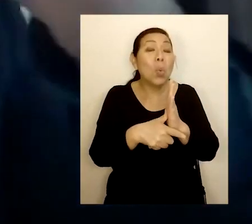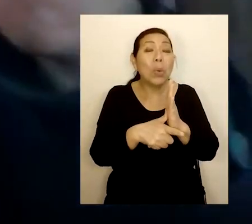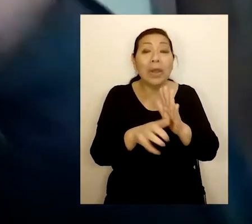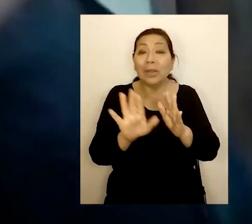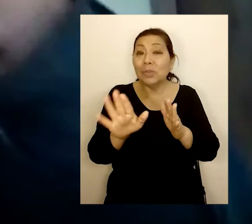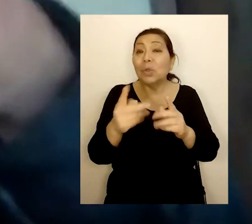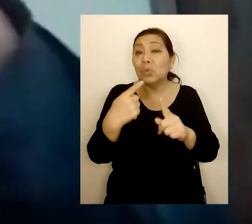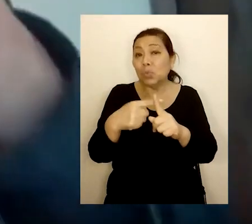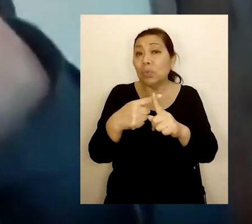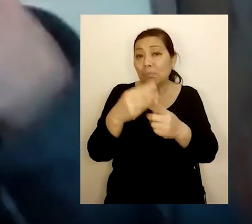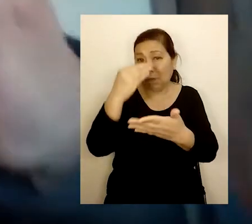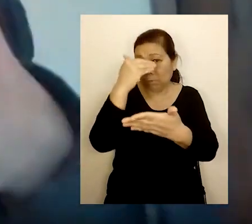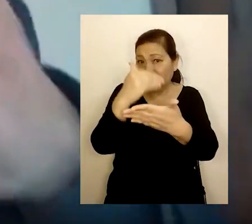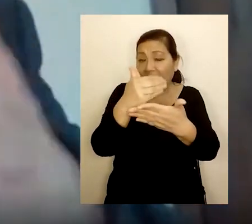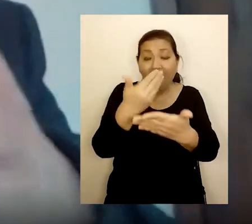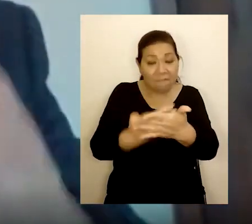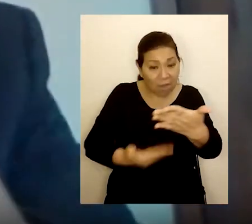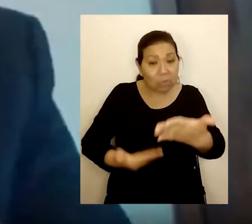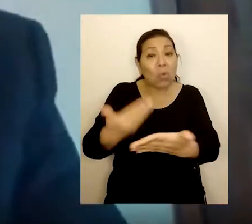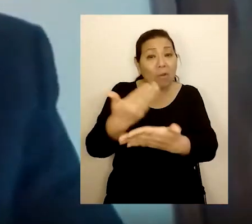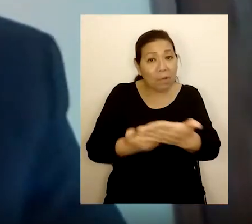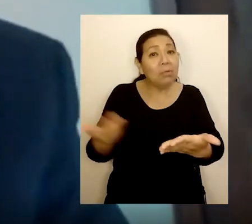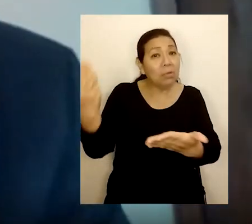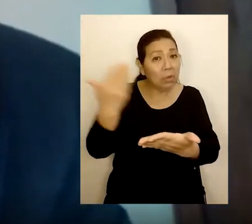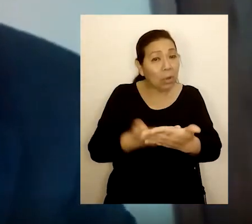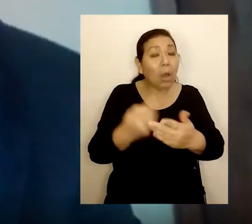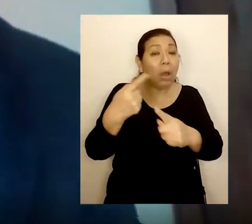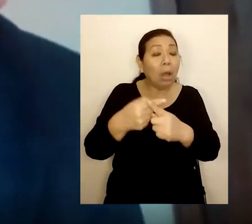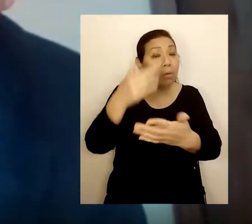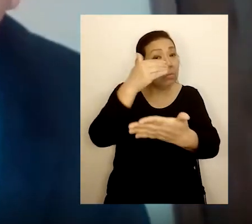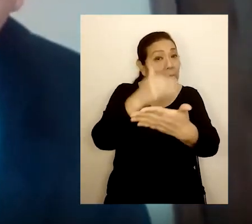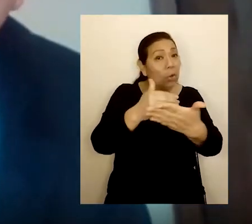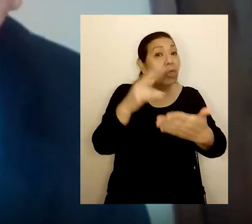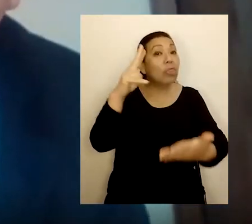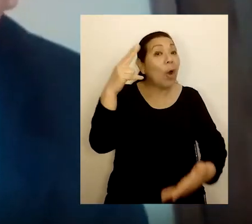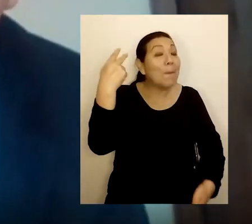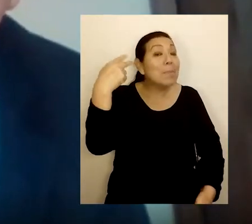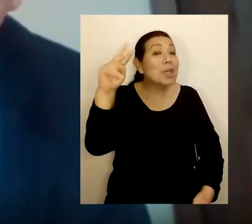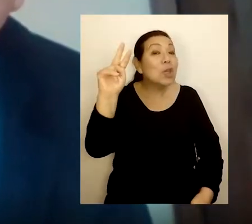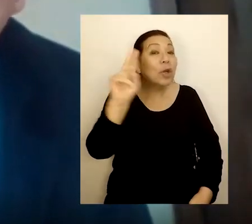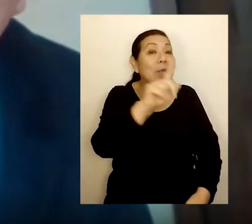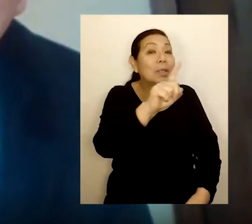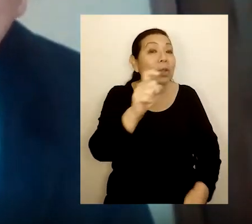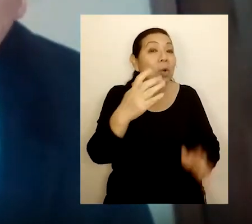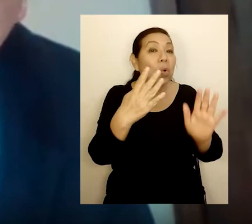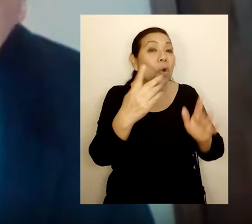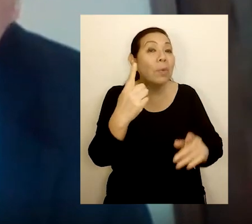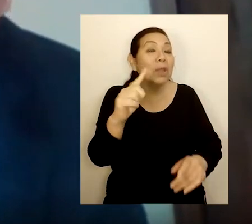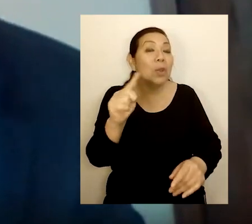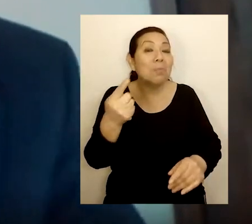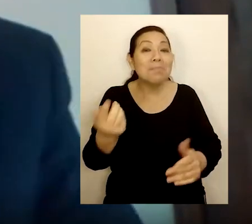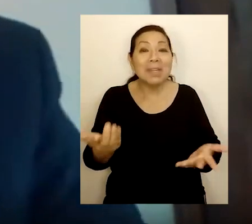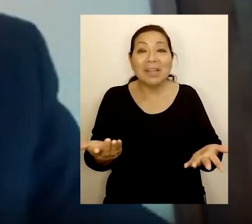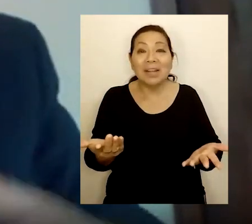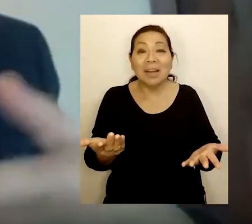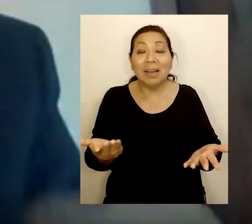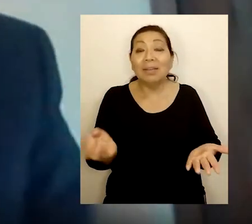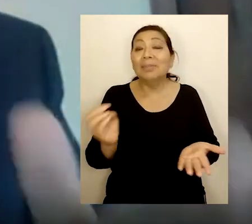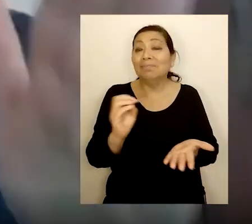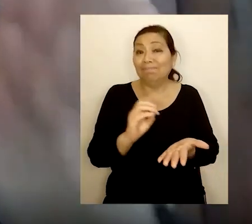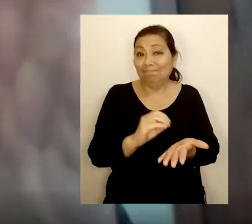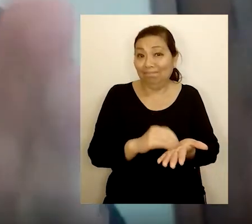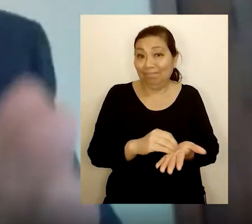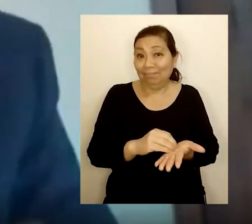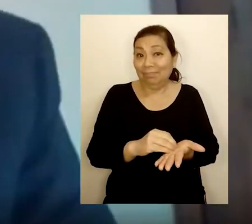hacer sumas, factura por factura, sumar hasta llegar a estos 2.191.000. y